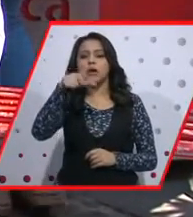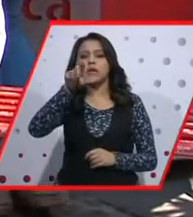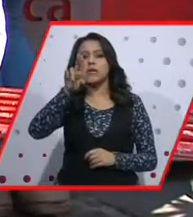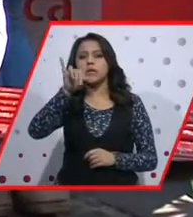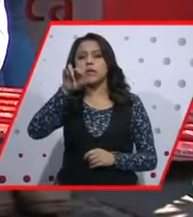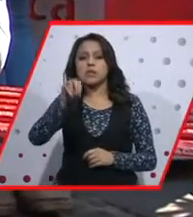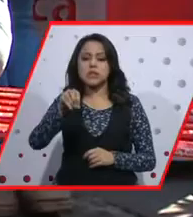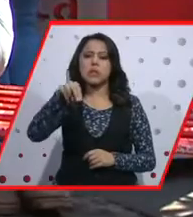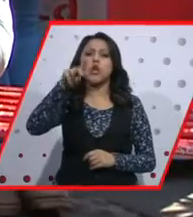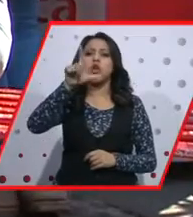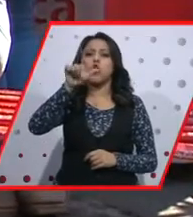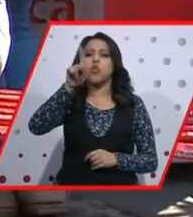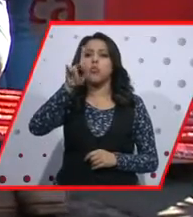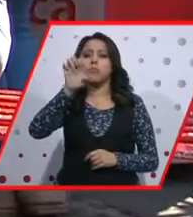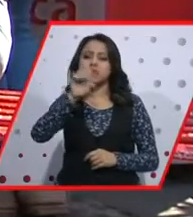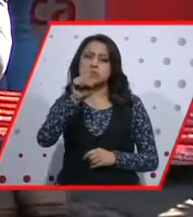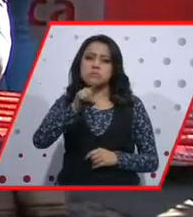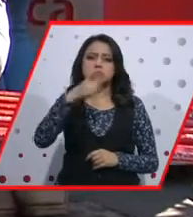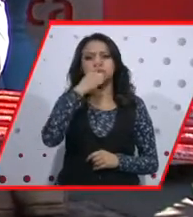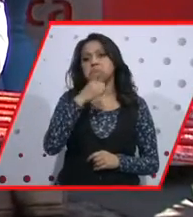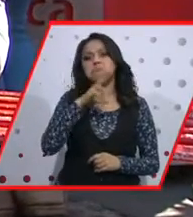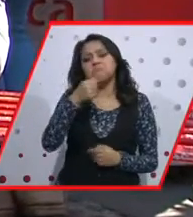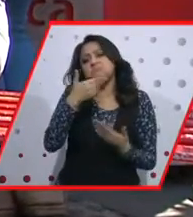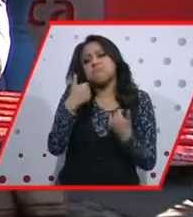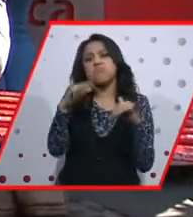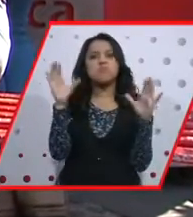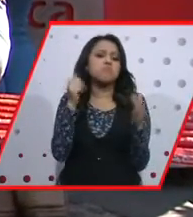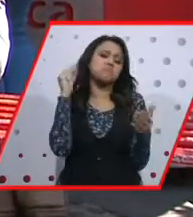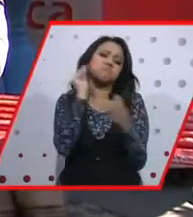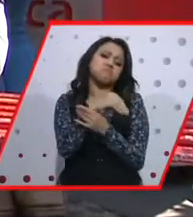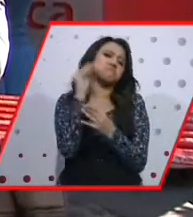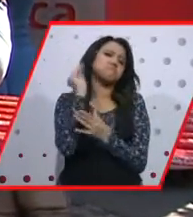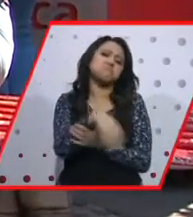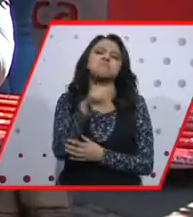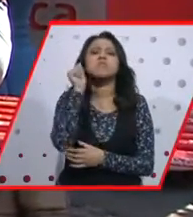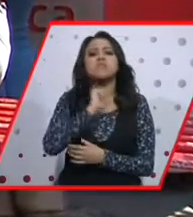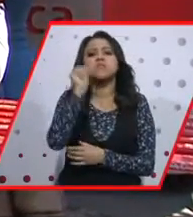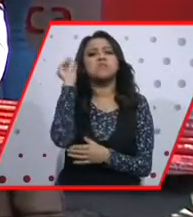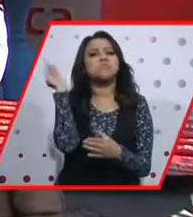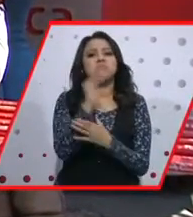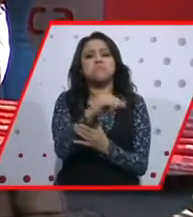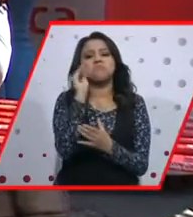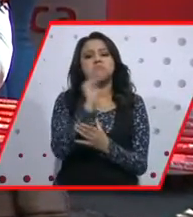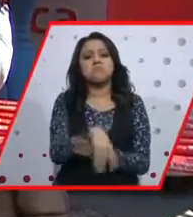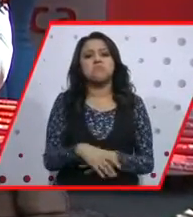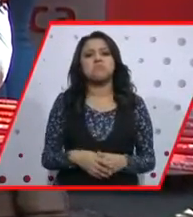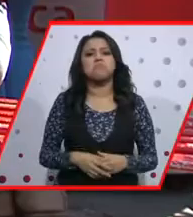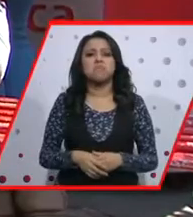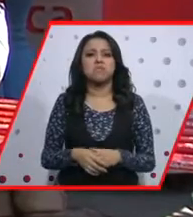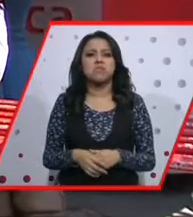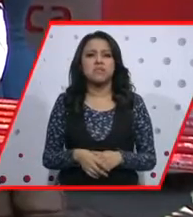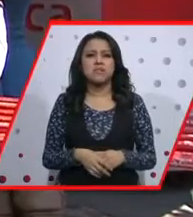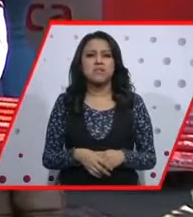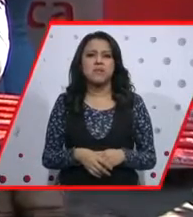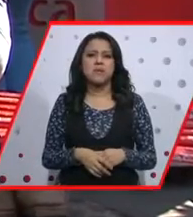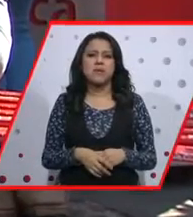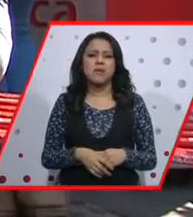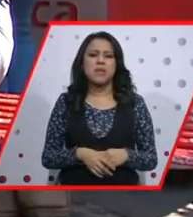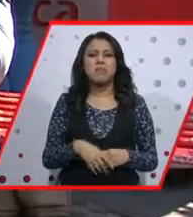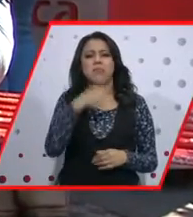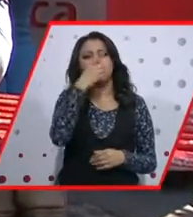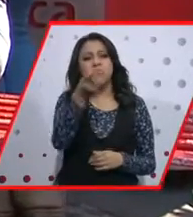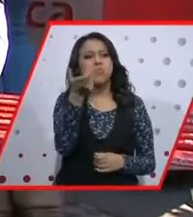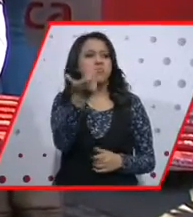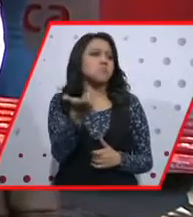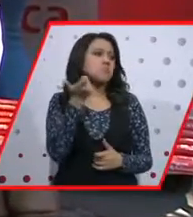dice que él ya no me contesta, él ya no me contesta y me dice, él ya no me contesta y me dice, ¿sabes qué? No tengo